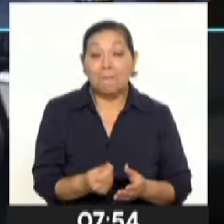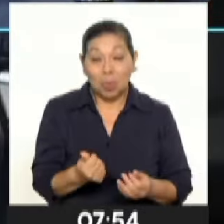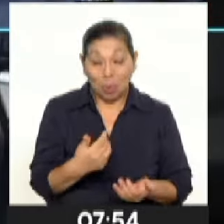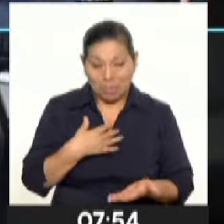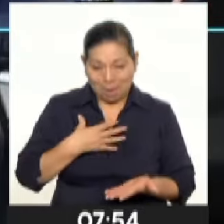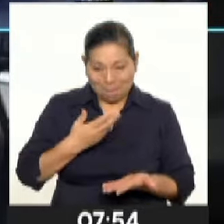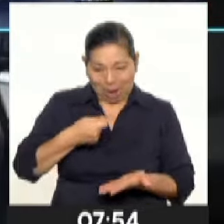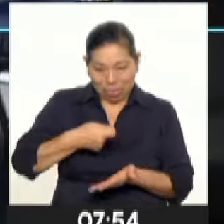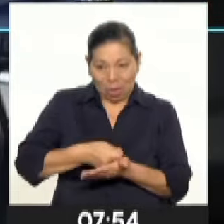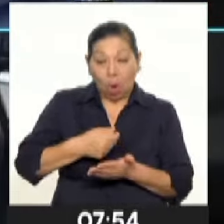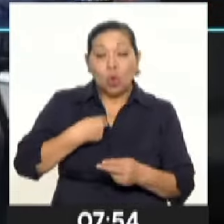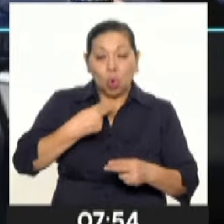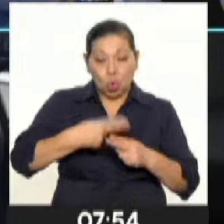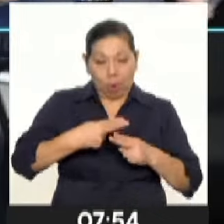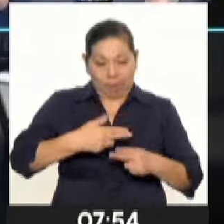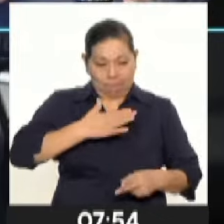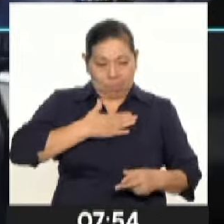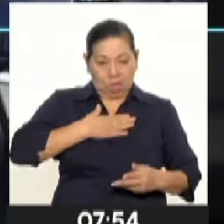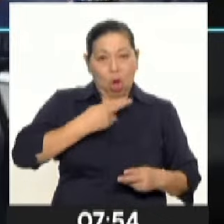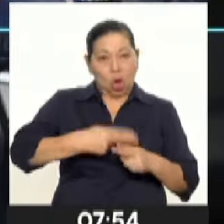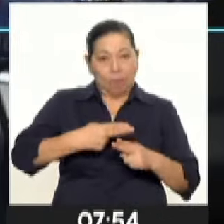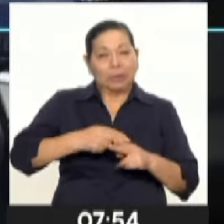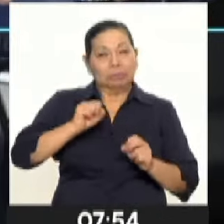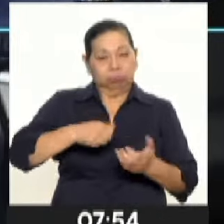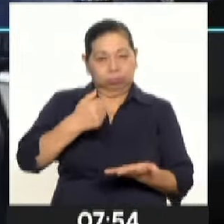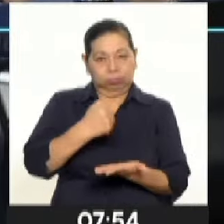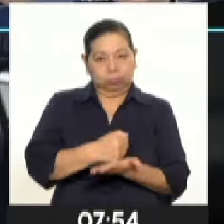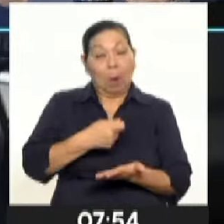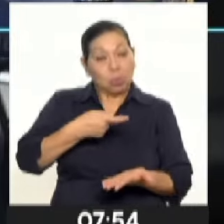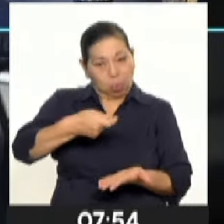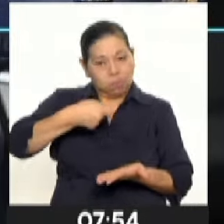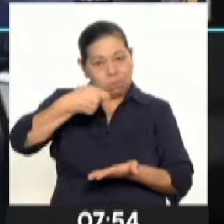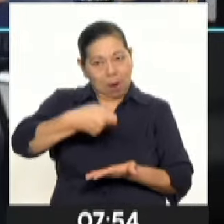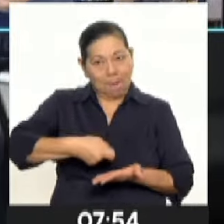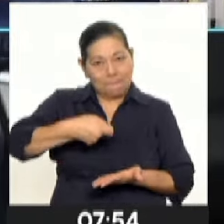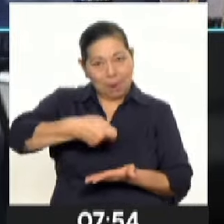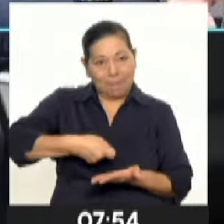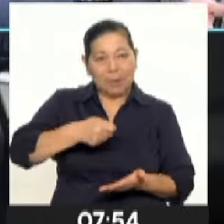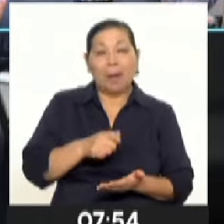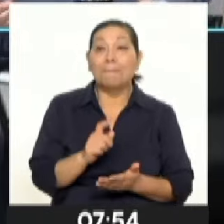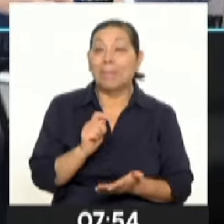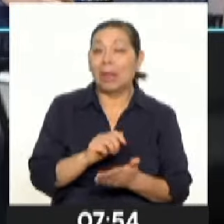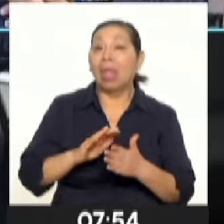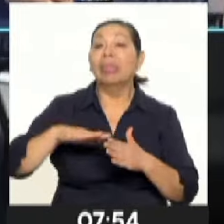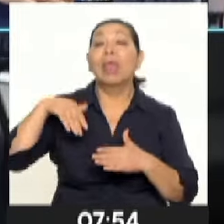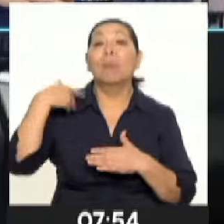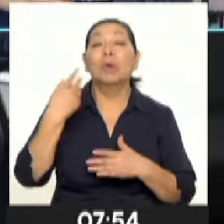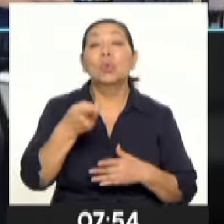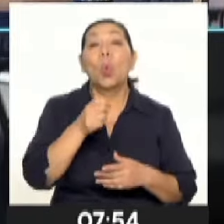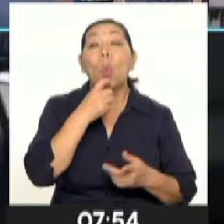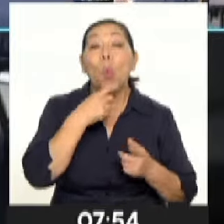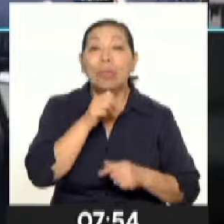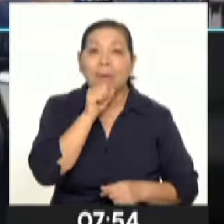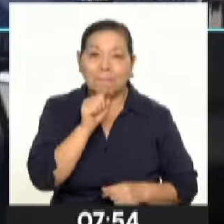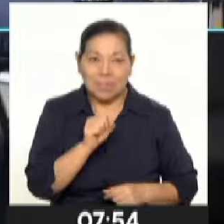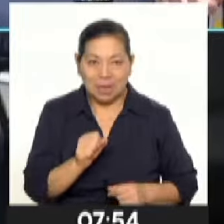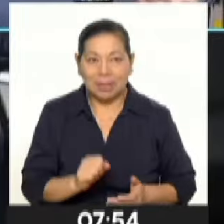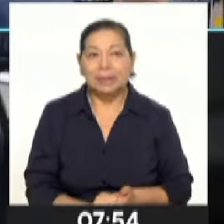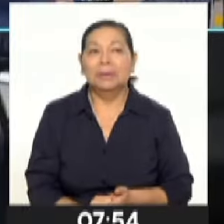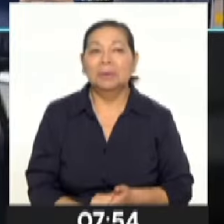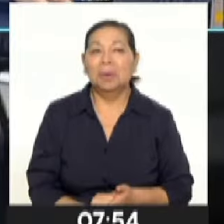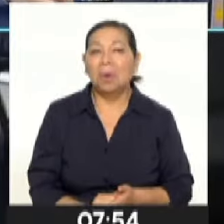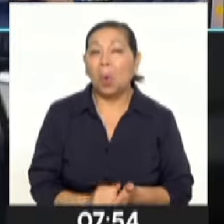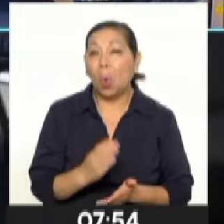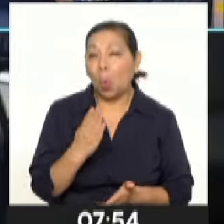va a un fondo a tu nombre, como si fuese una cuenta de ahorros con tu nombre. Lo que tú aportas generará tu pensión más adelante, ¿no? Lo administran las AFP, en el Perú hay